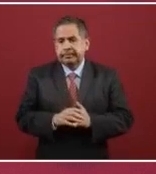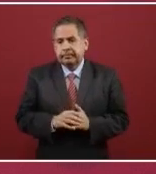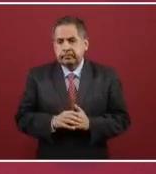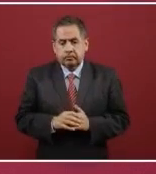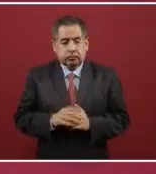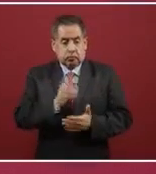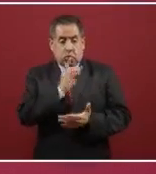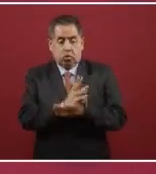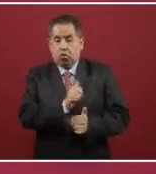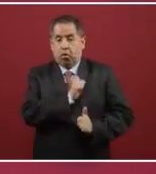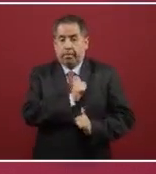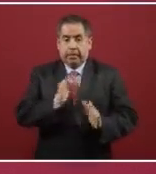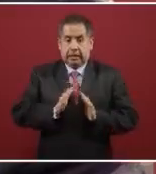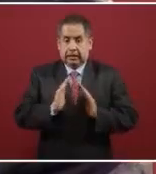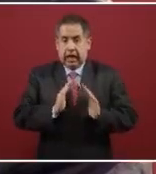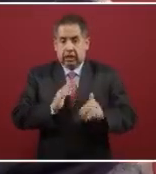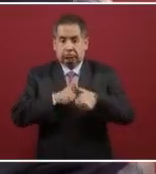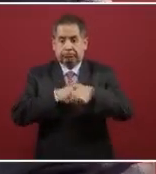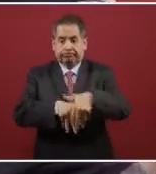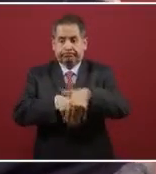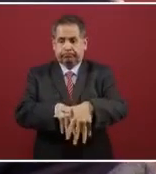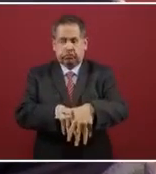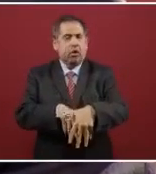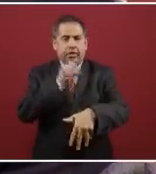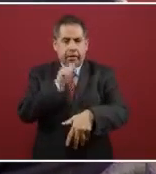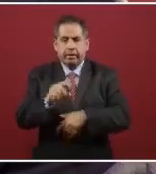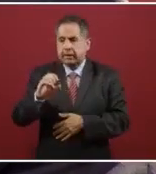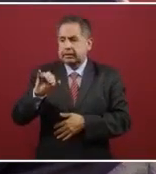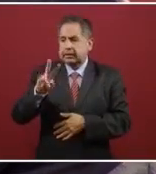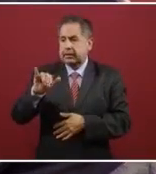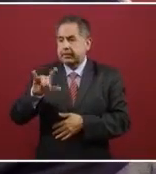no solo militar, también civil.